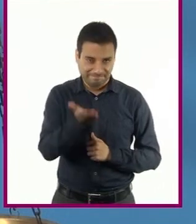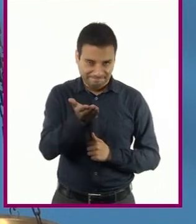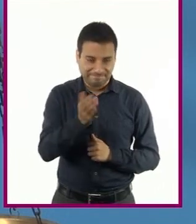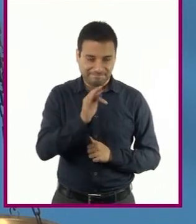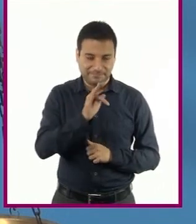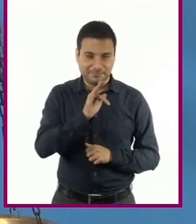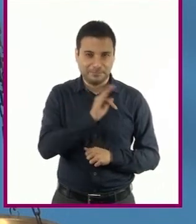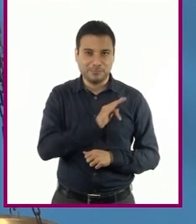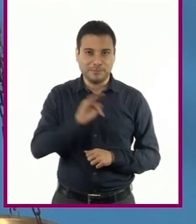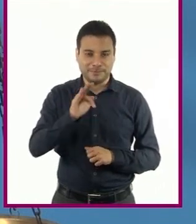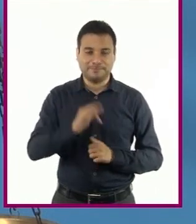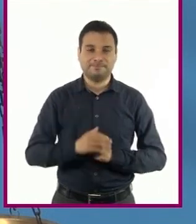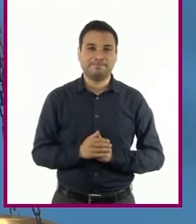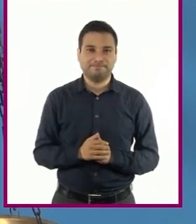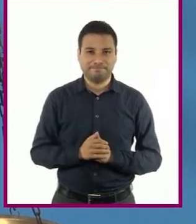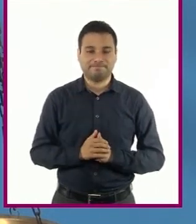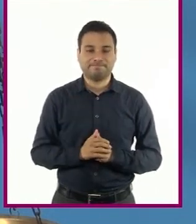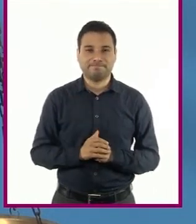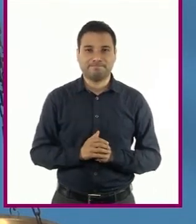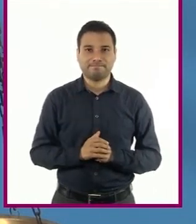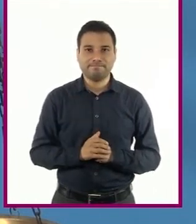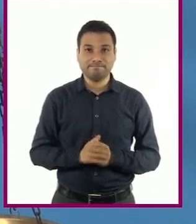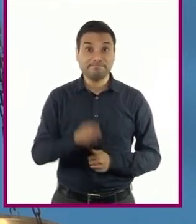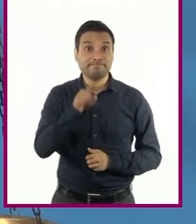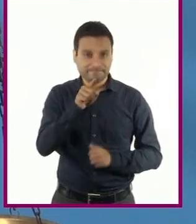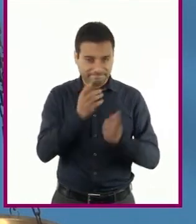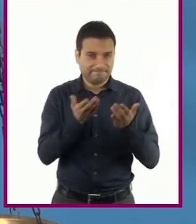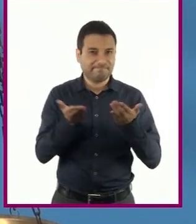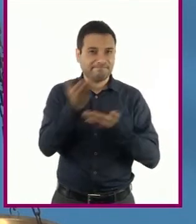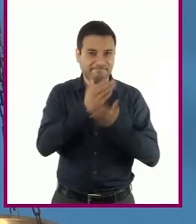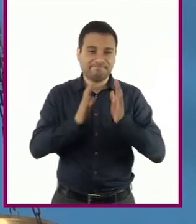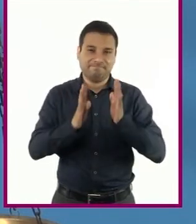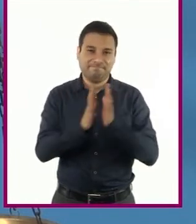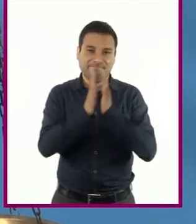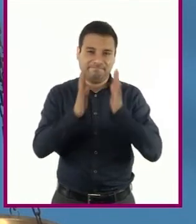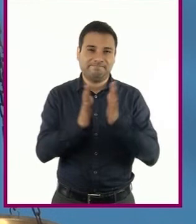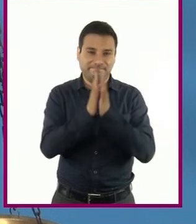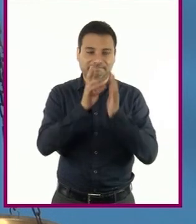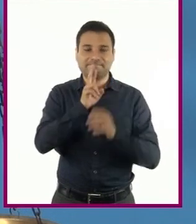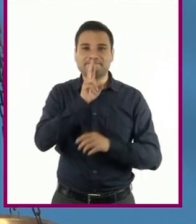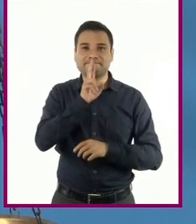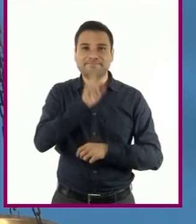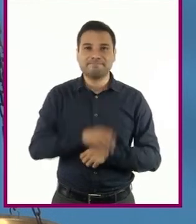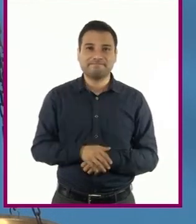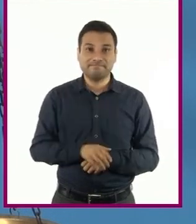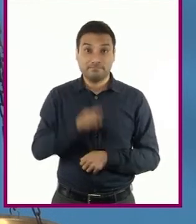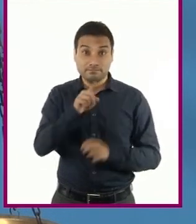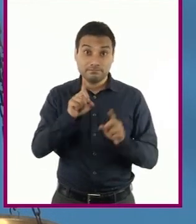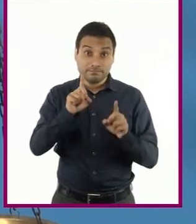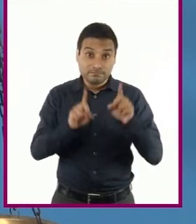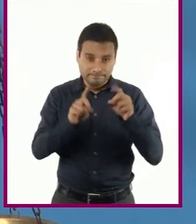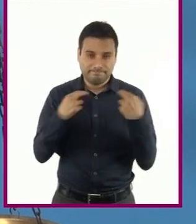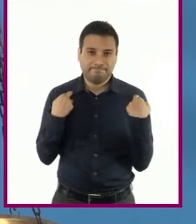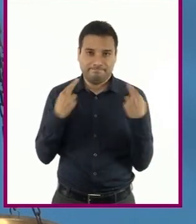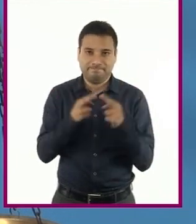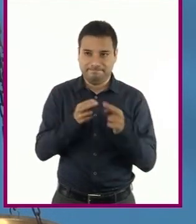la construcción de una sociedad democrática, así como resolver sus dudas con su profesora o profesor de la asignatura.